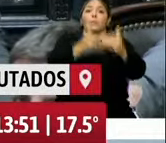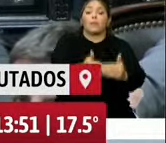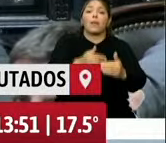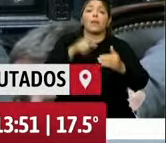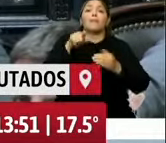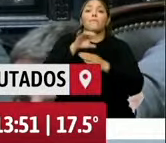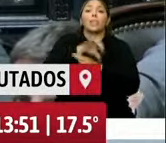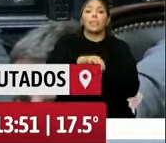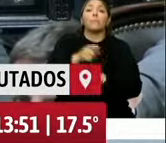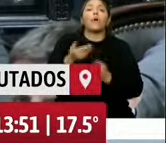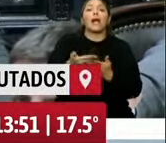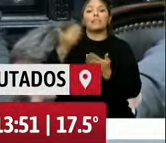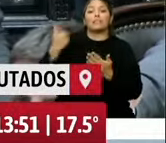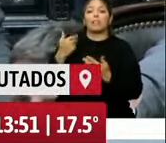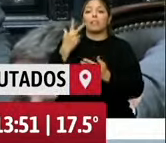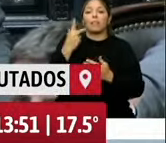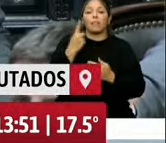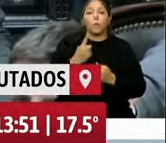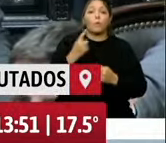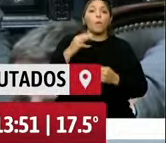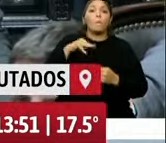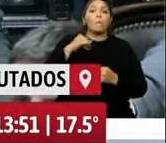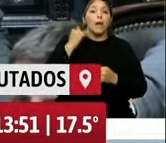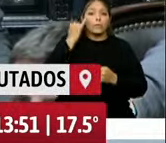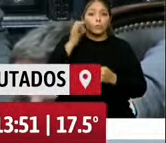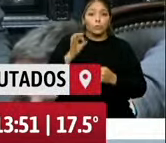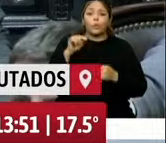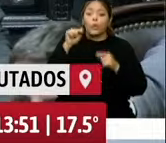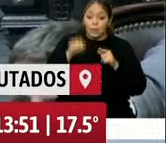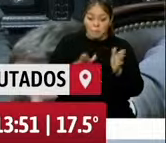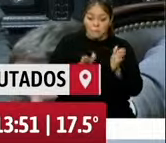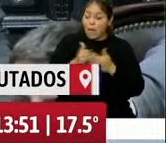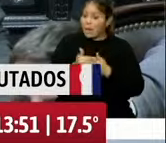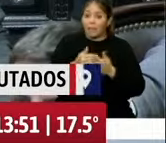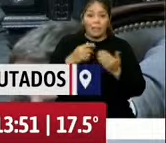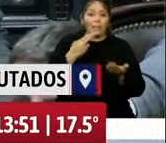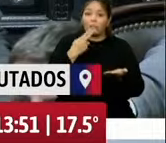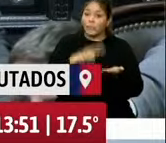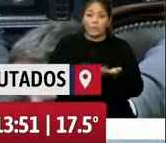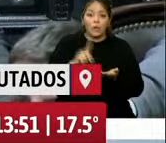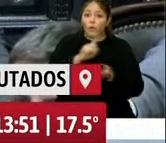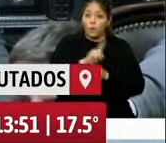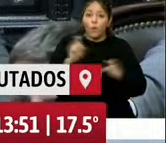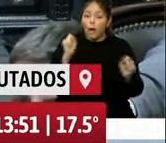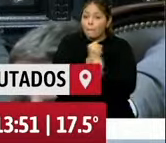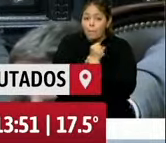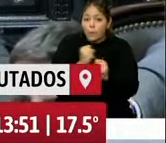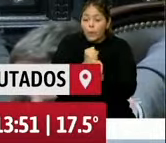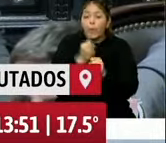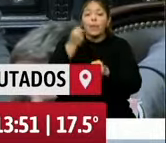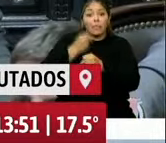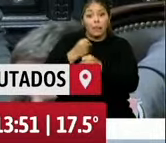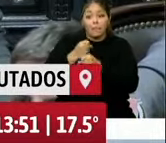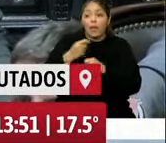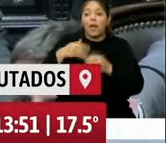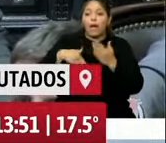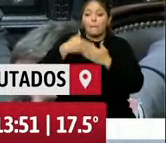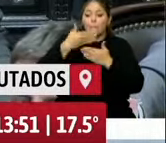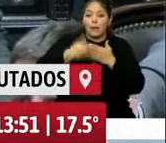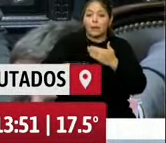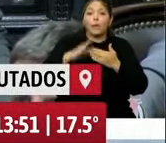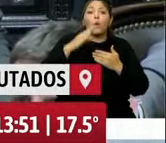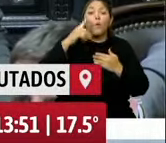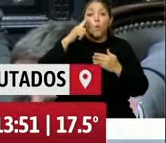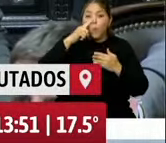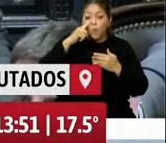sorprendente como que en algunos en algunos casos o en muchos casos el salario le empezaba a ganar a